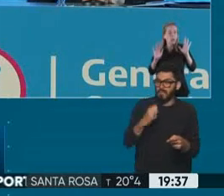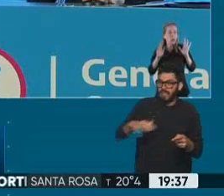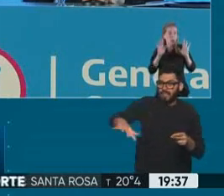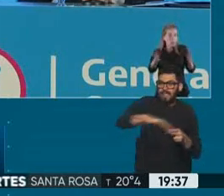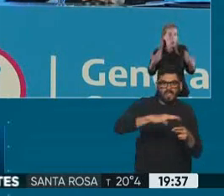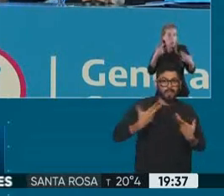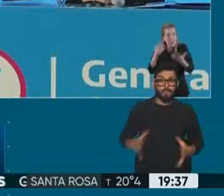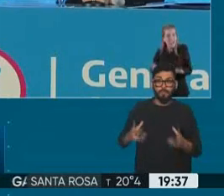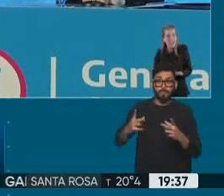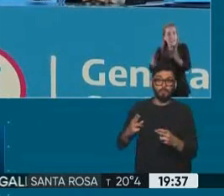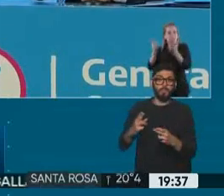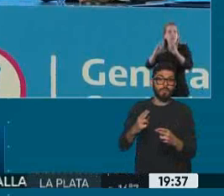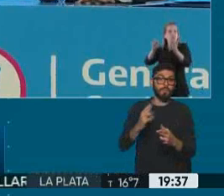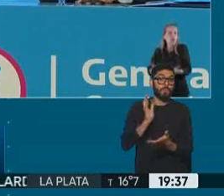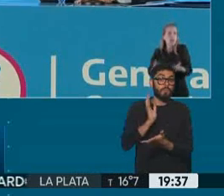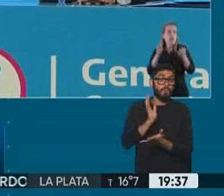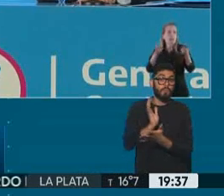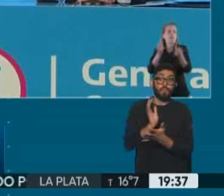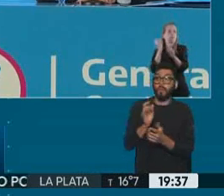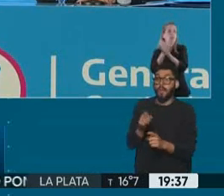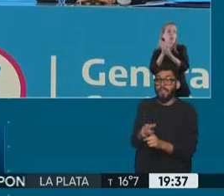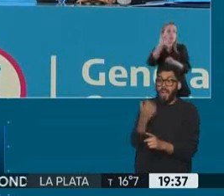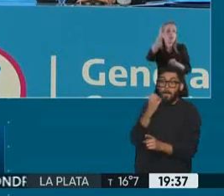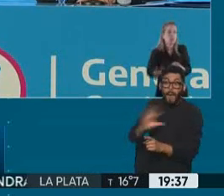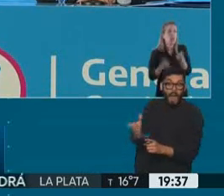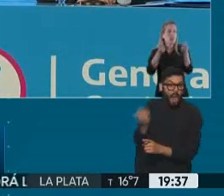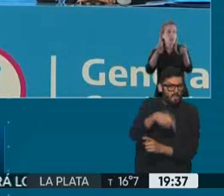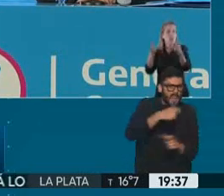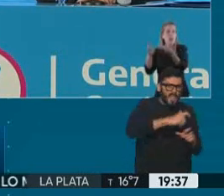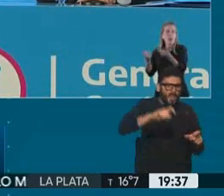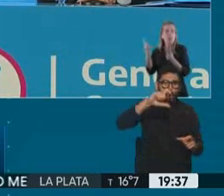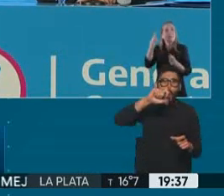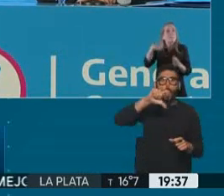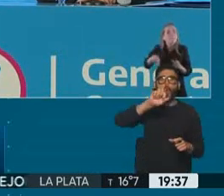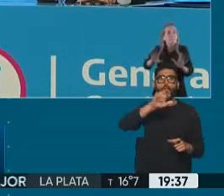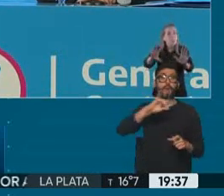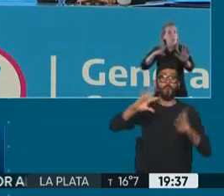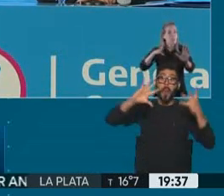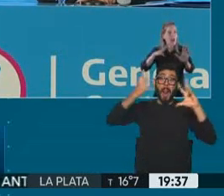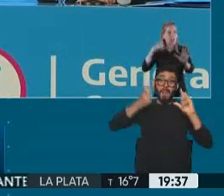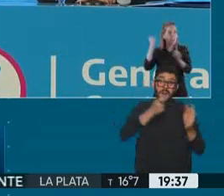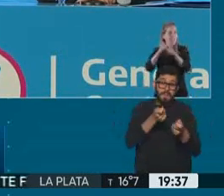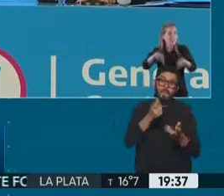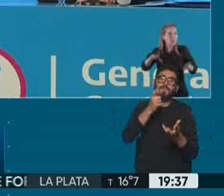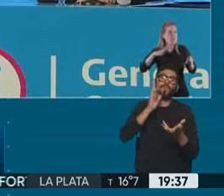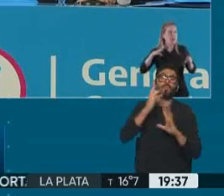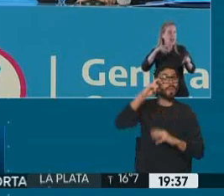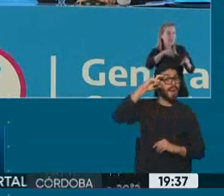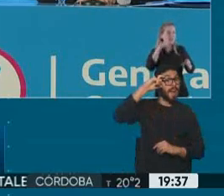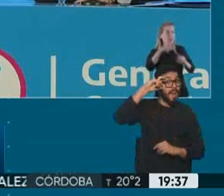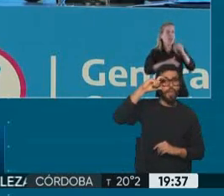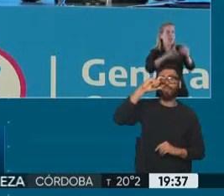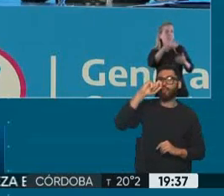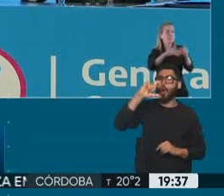otra vez la misma historia, ecocidio. Y ahora con el Colorado, ese es el concepto, ecocidio. Y ahora con el Colorado, bueno, hay pueblos enteros que